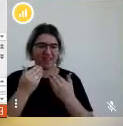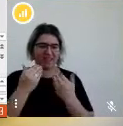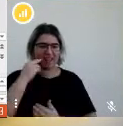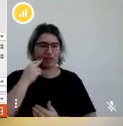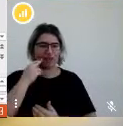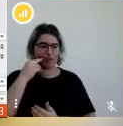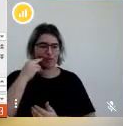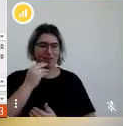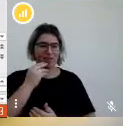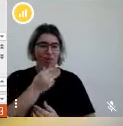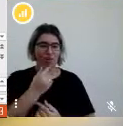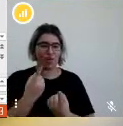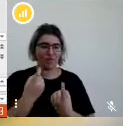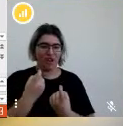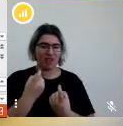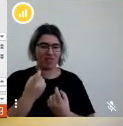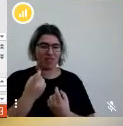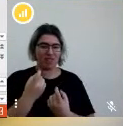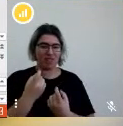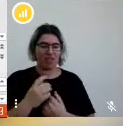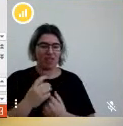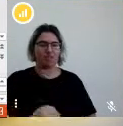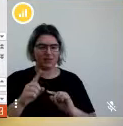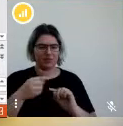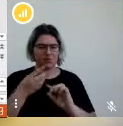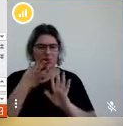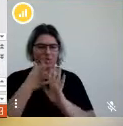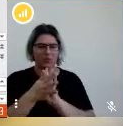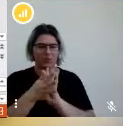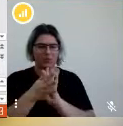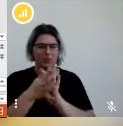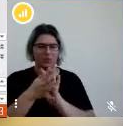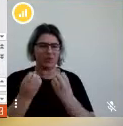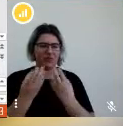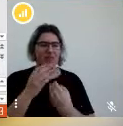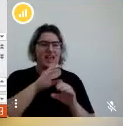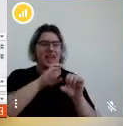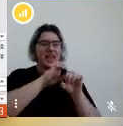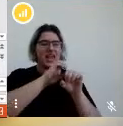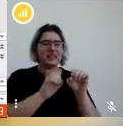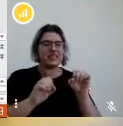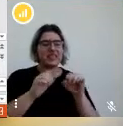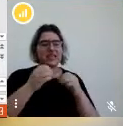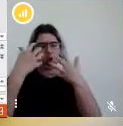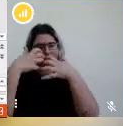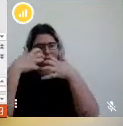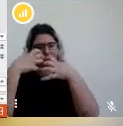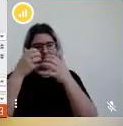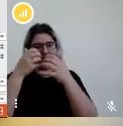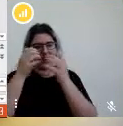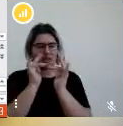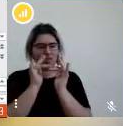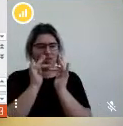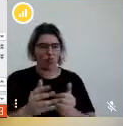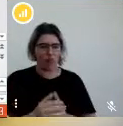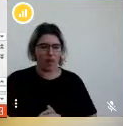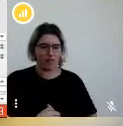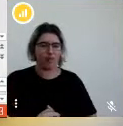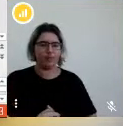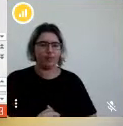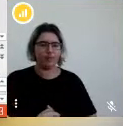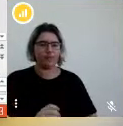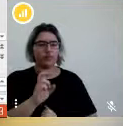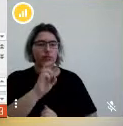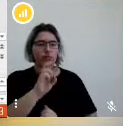explicaré la relación que hay entre el intestino y nuestro cerebro. Otra de las funciones que ejercen los